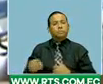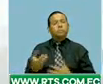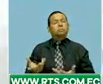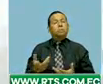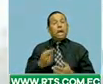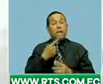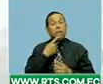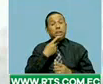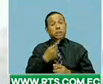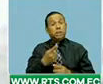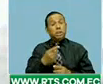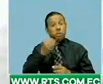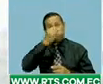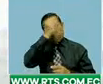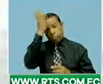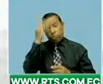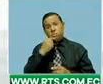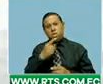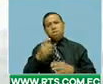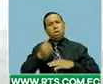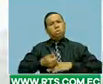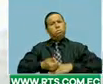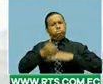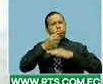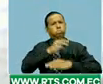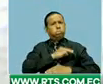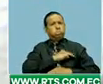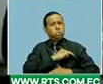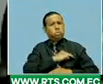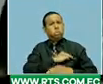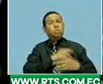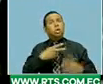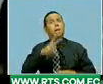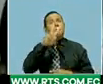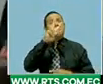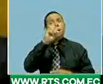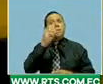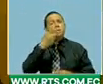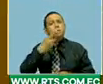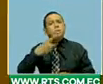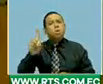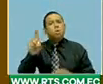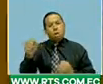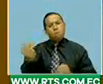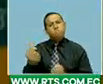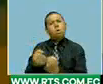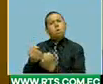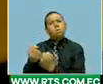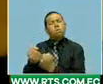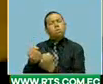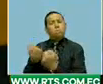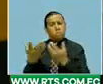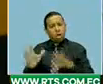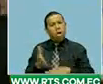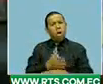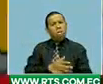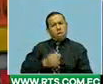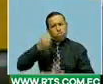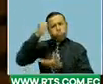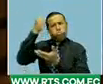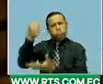que la alcaldía ya estaría alcanzando los 20 millones de dólares en aportes para el fortalecimiento de la seguridad en